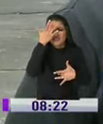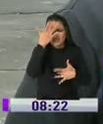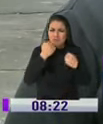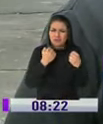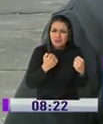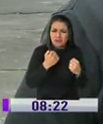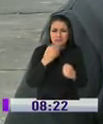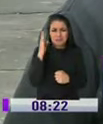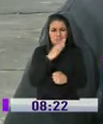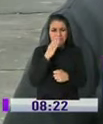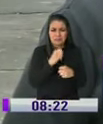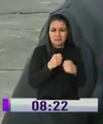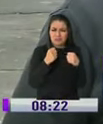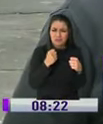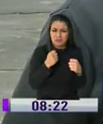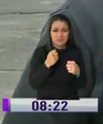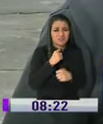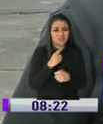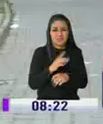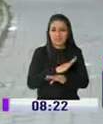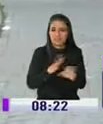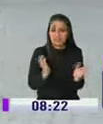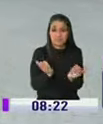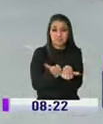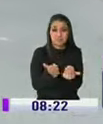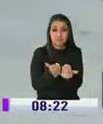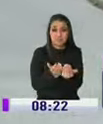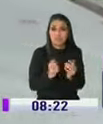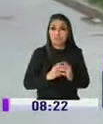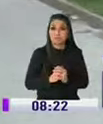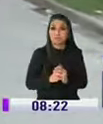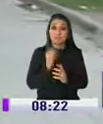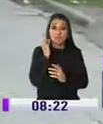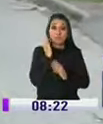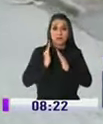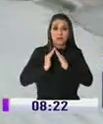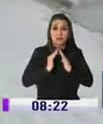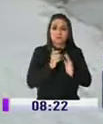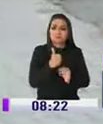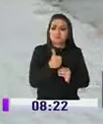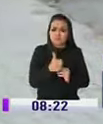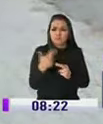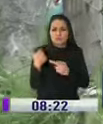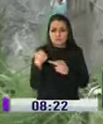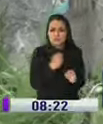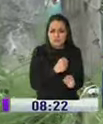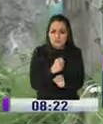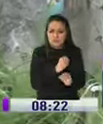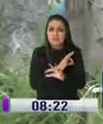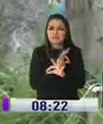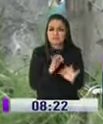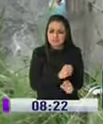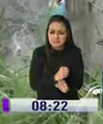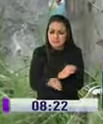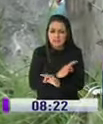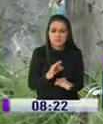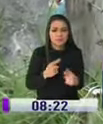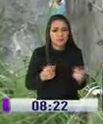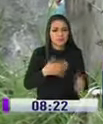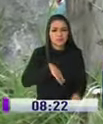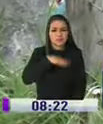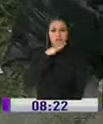Porque es feísima la basura aquí. Las señoras de las viviendas realizan la limpieza a diario, pero mencionan que no pueden con